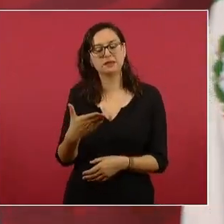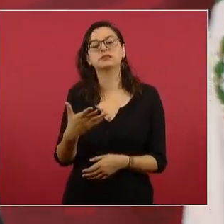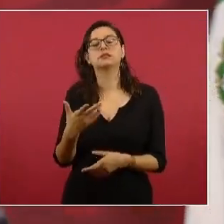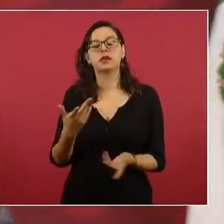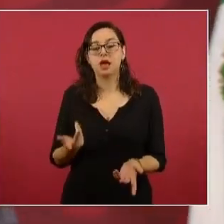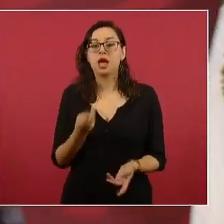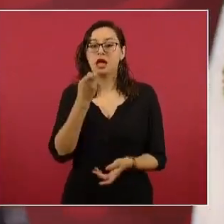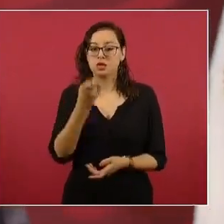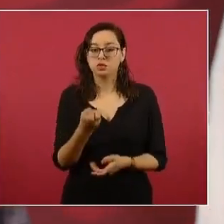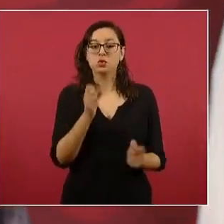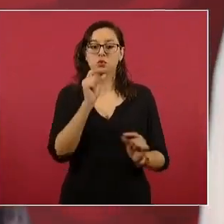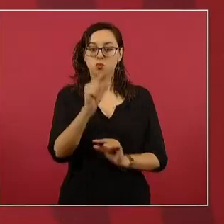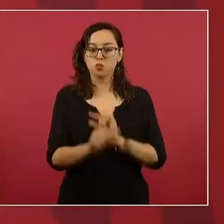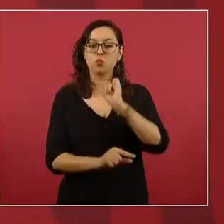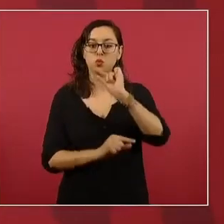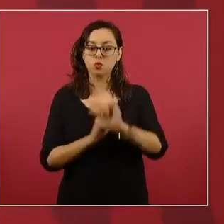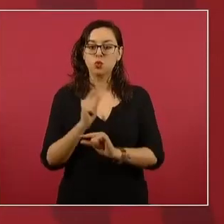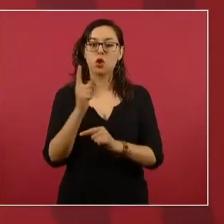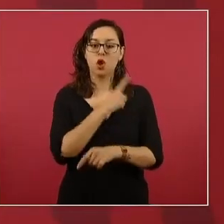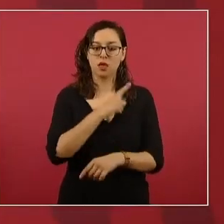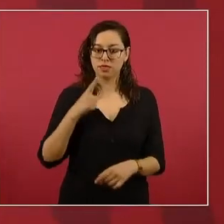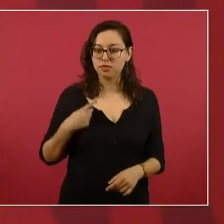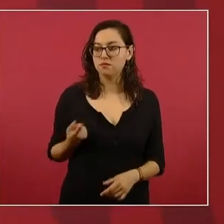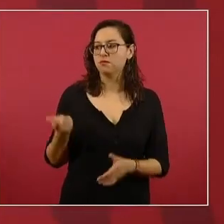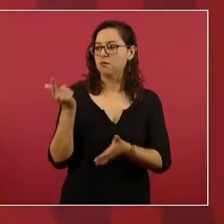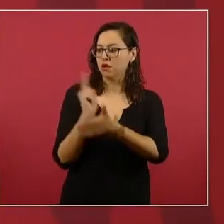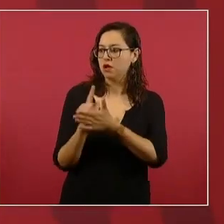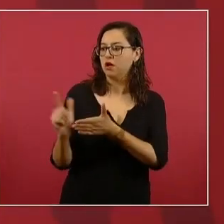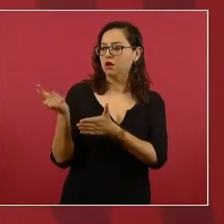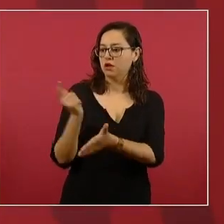tenemos que ir limpiando, seguir limpiando,